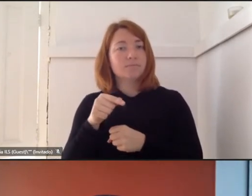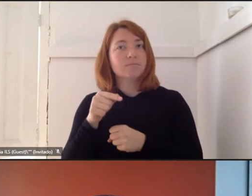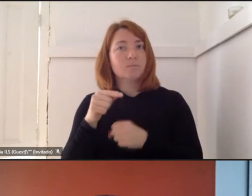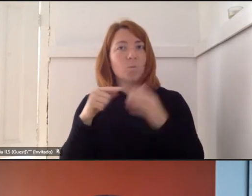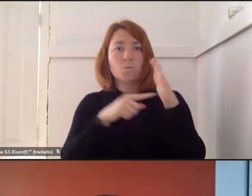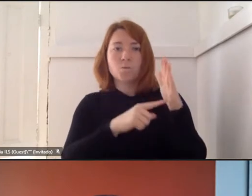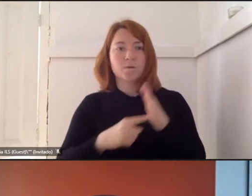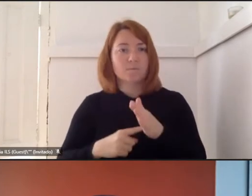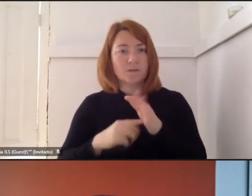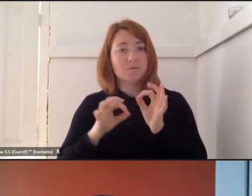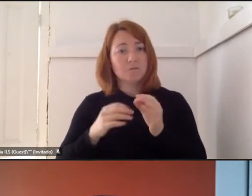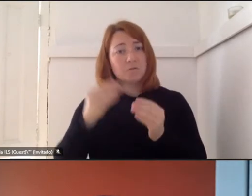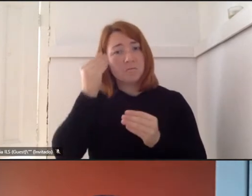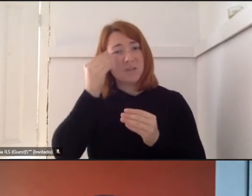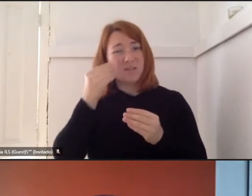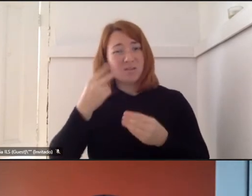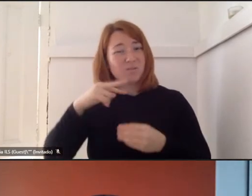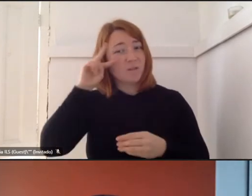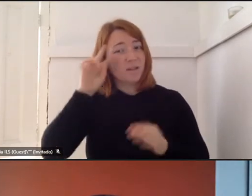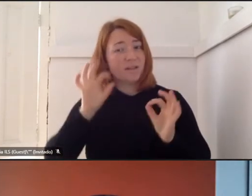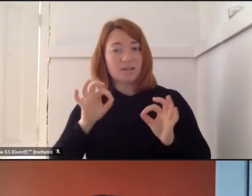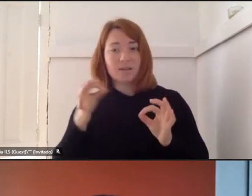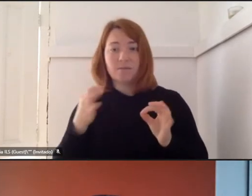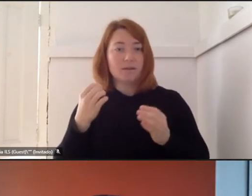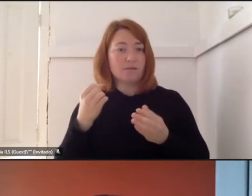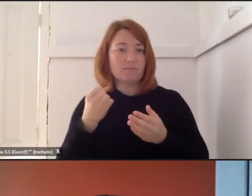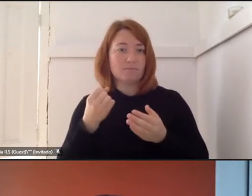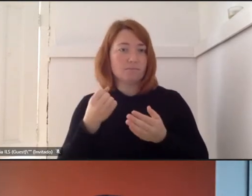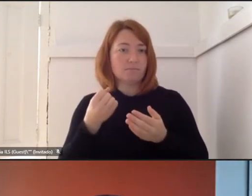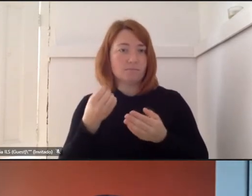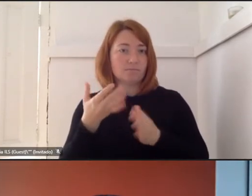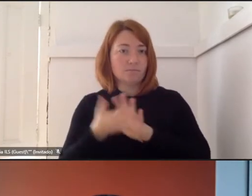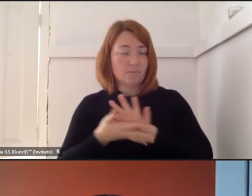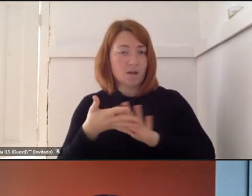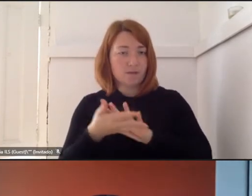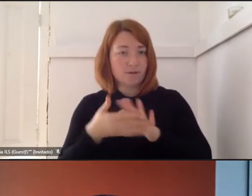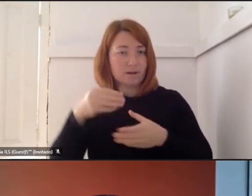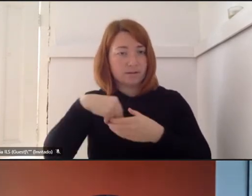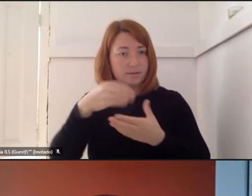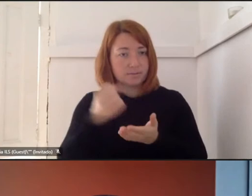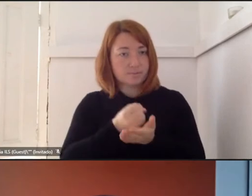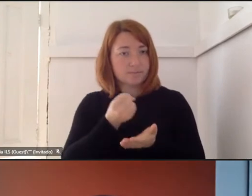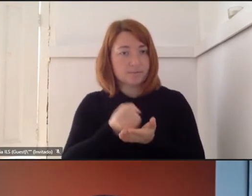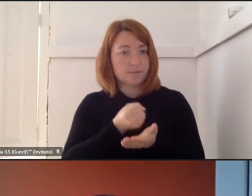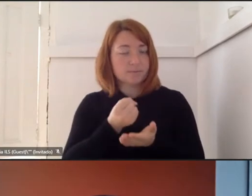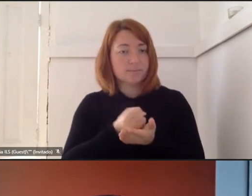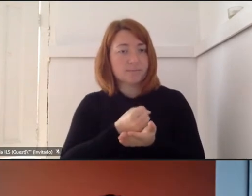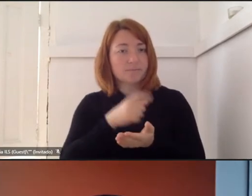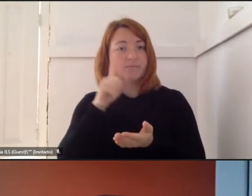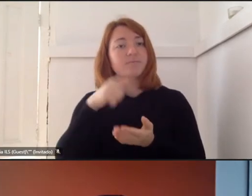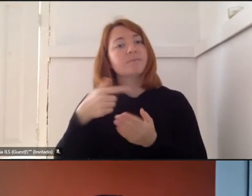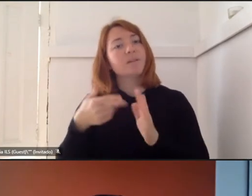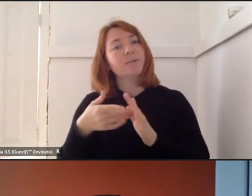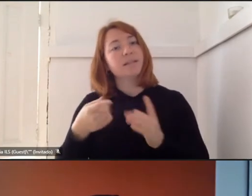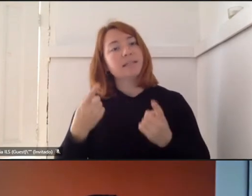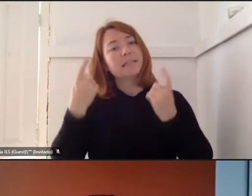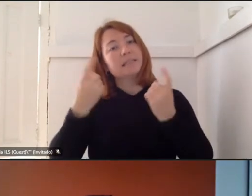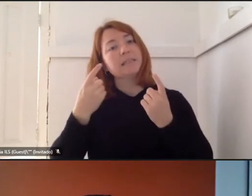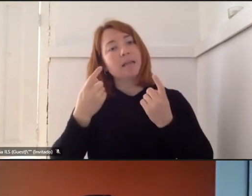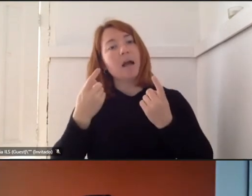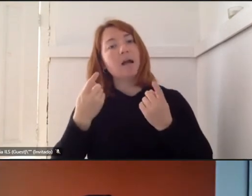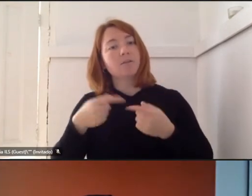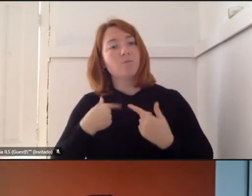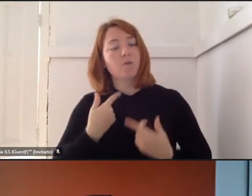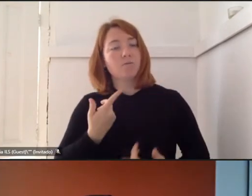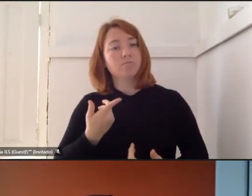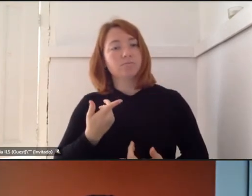en el aula. Muy bien. Y también en el aula hay que dar la voz a las alumnas e intentar que las alumnas